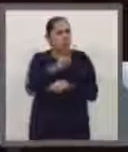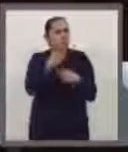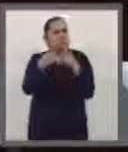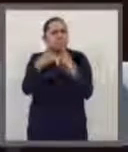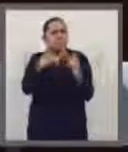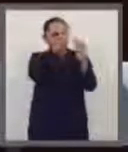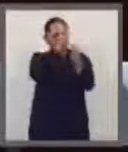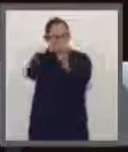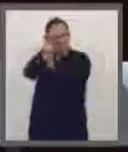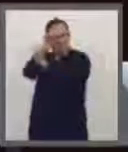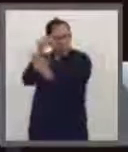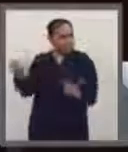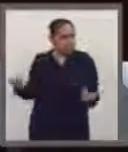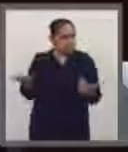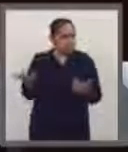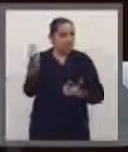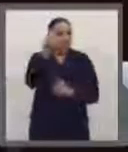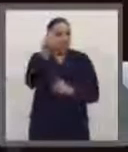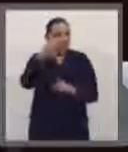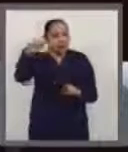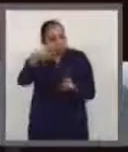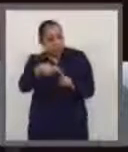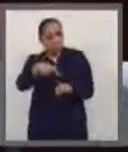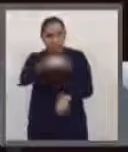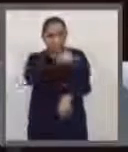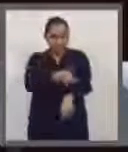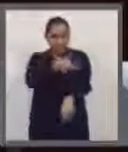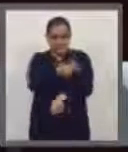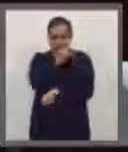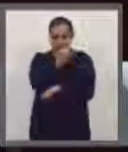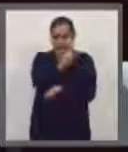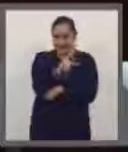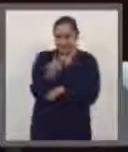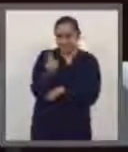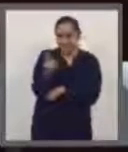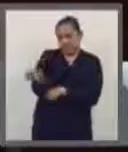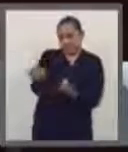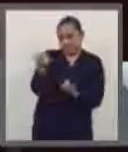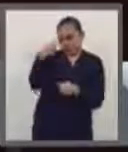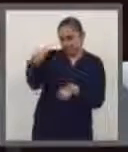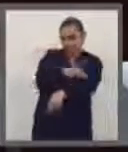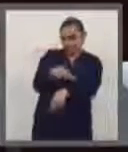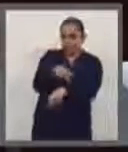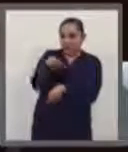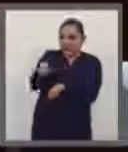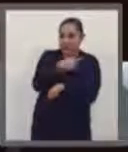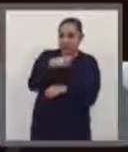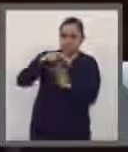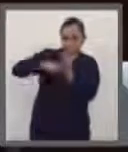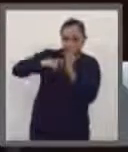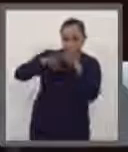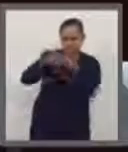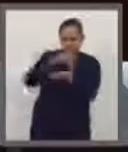implantar una simplificación administrativa de los procedimientos de la SEP, conservando así el control de las